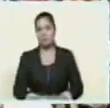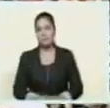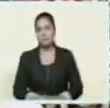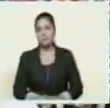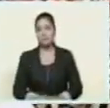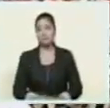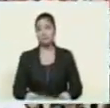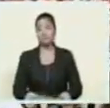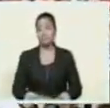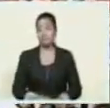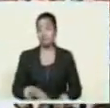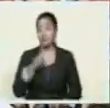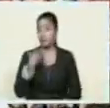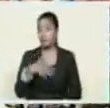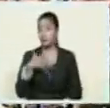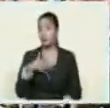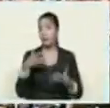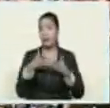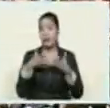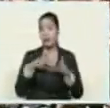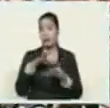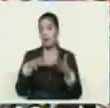a buena guerra política